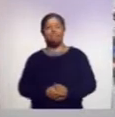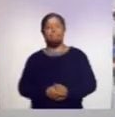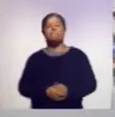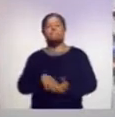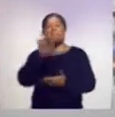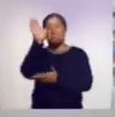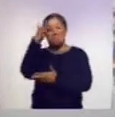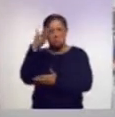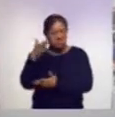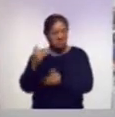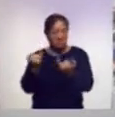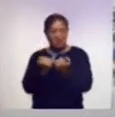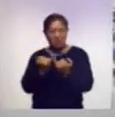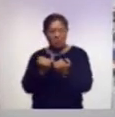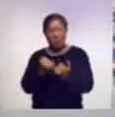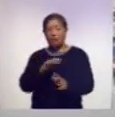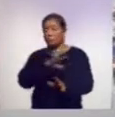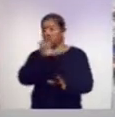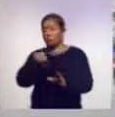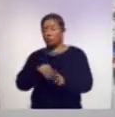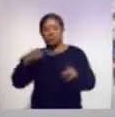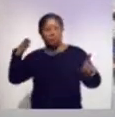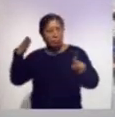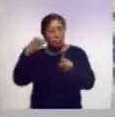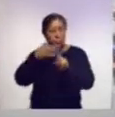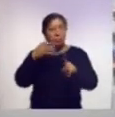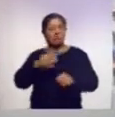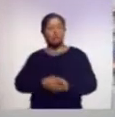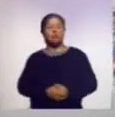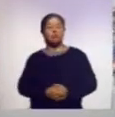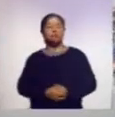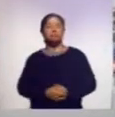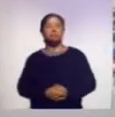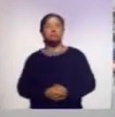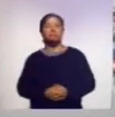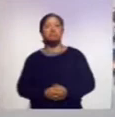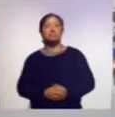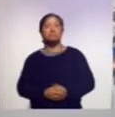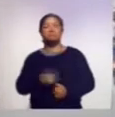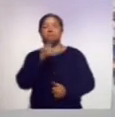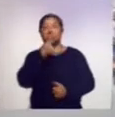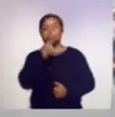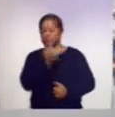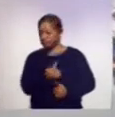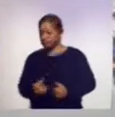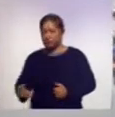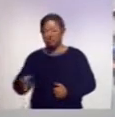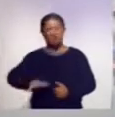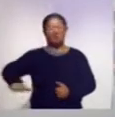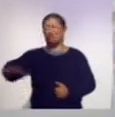pintura. Y bueno, pues esto todo con el objetivo de poner al alcance de niños de todas las